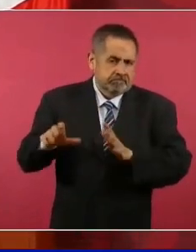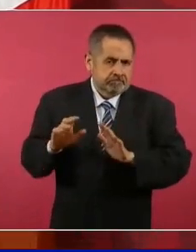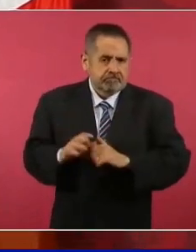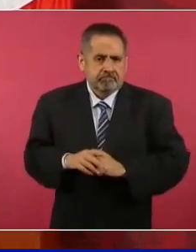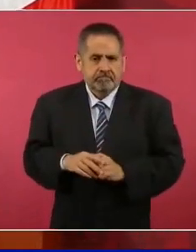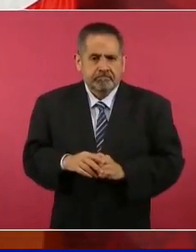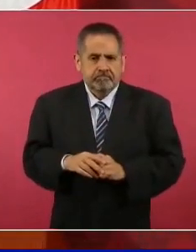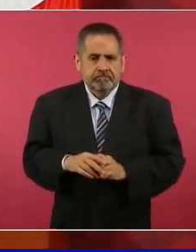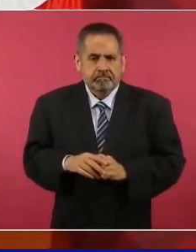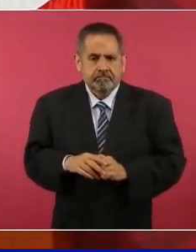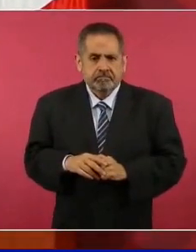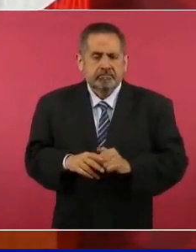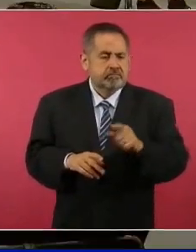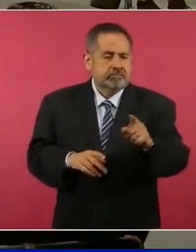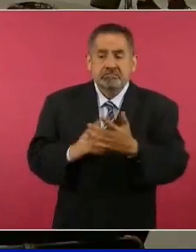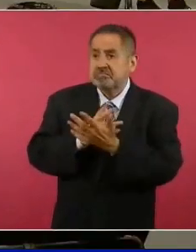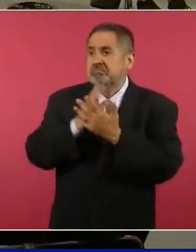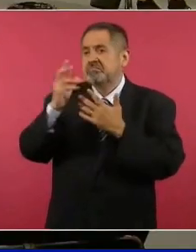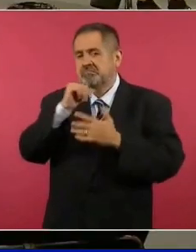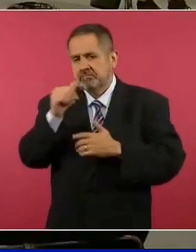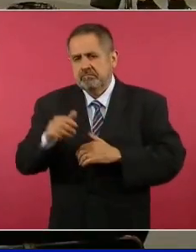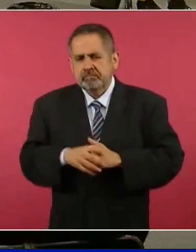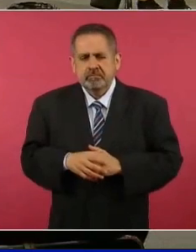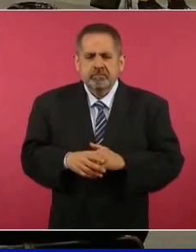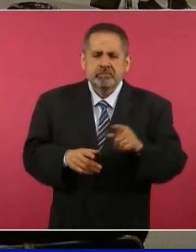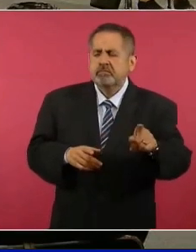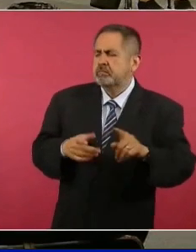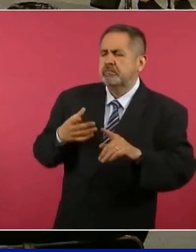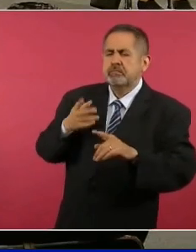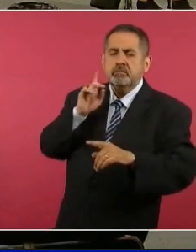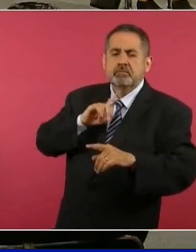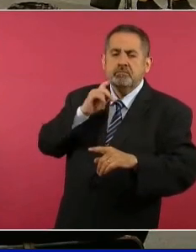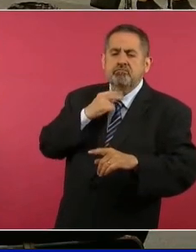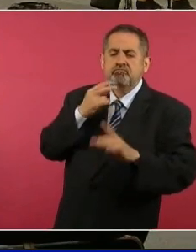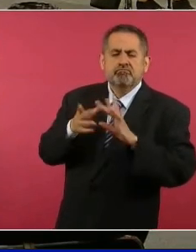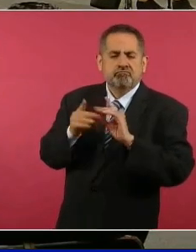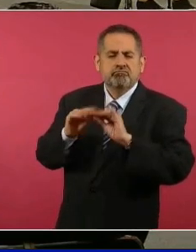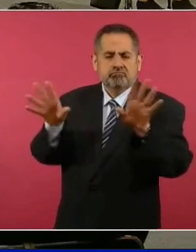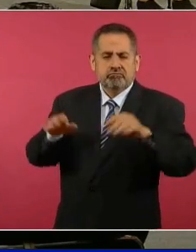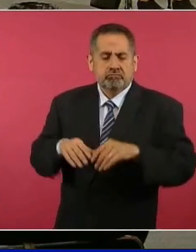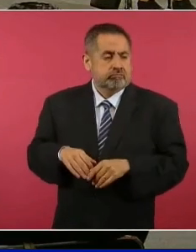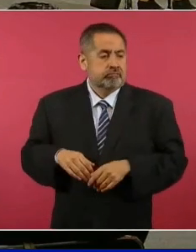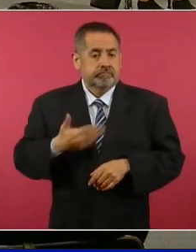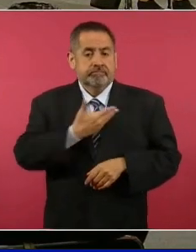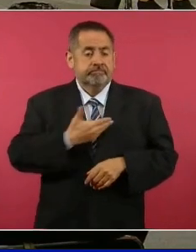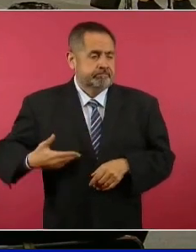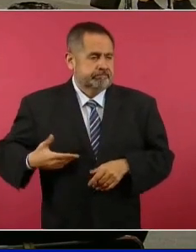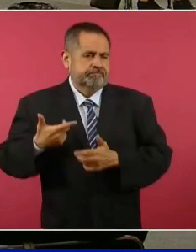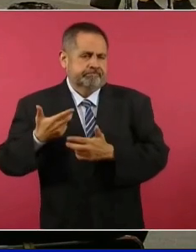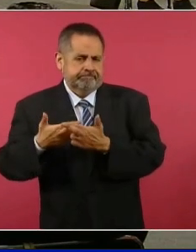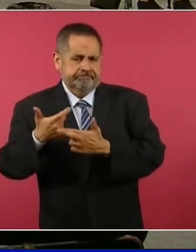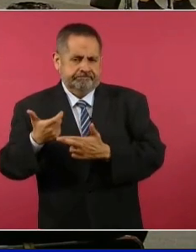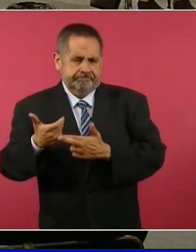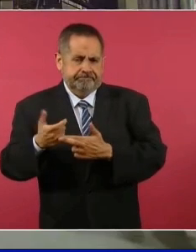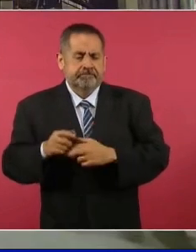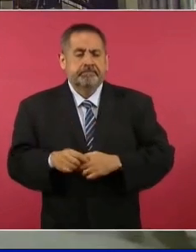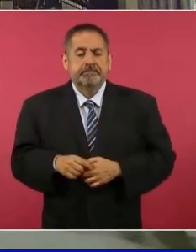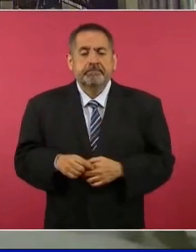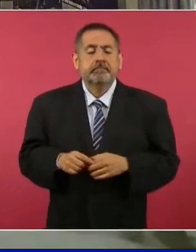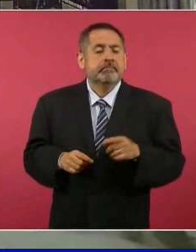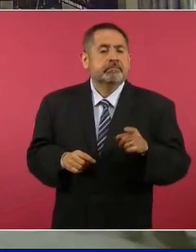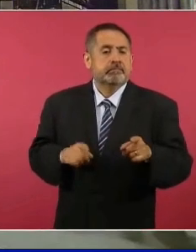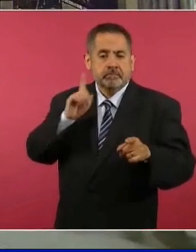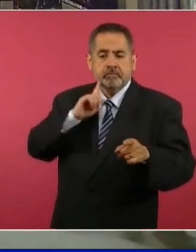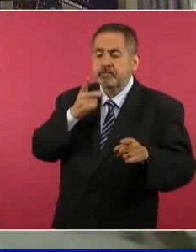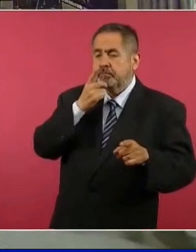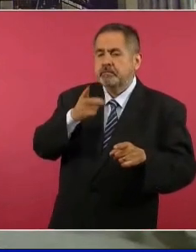sin excesos. sin excesos. Nos queda claro, presidente. Y tenemos recursos que para no eso. hacer un aparato gordo como el de